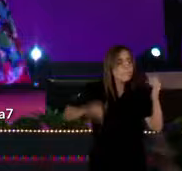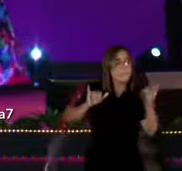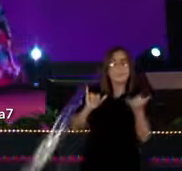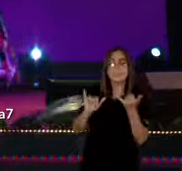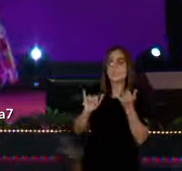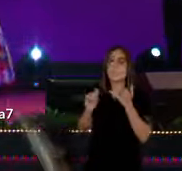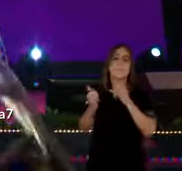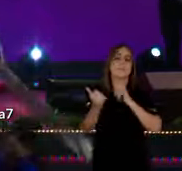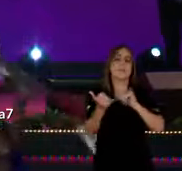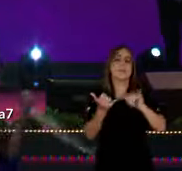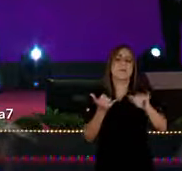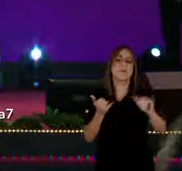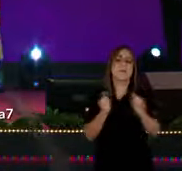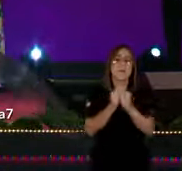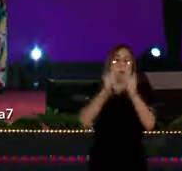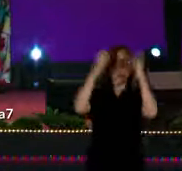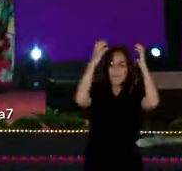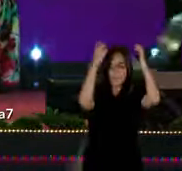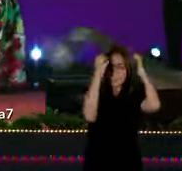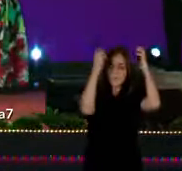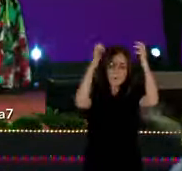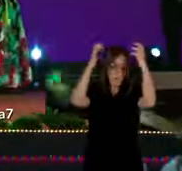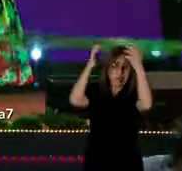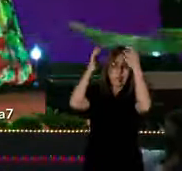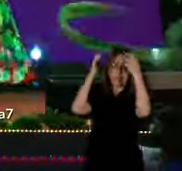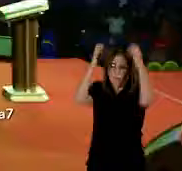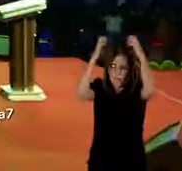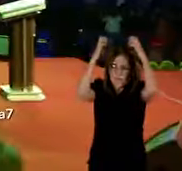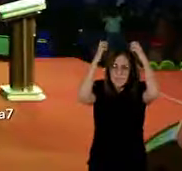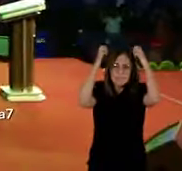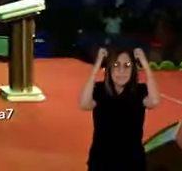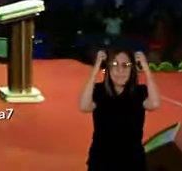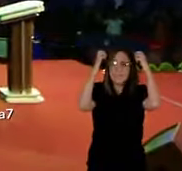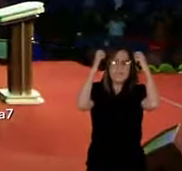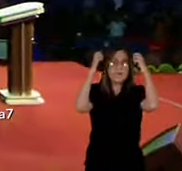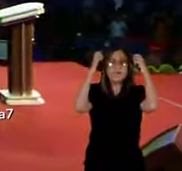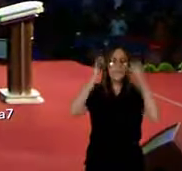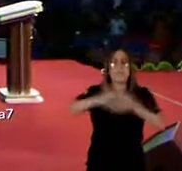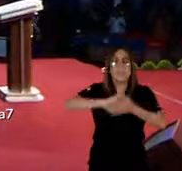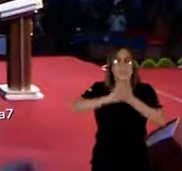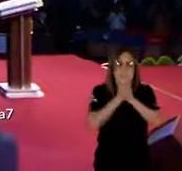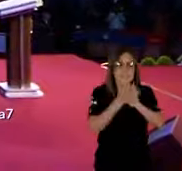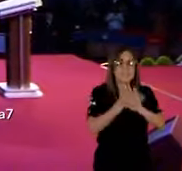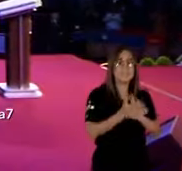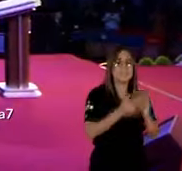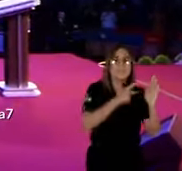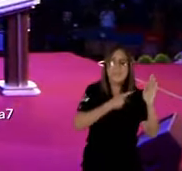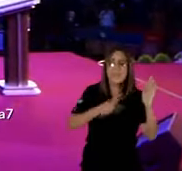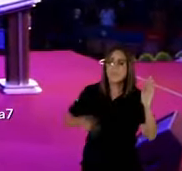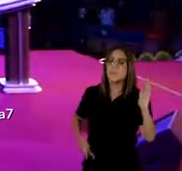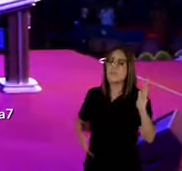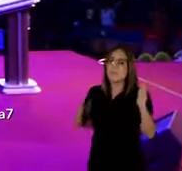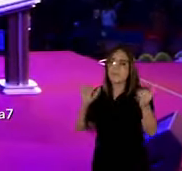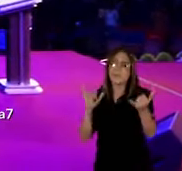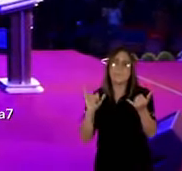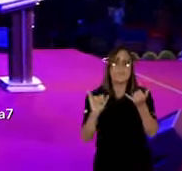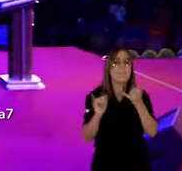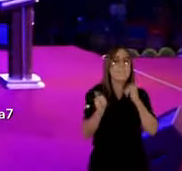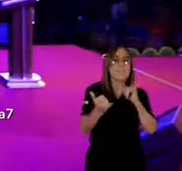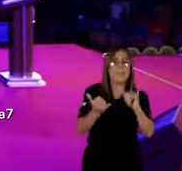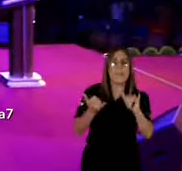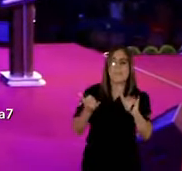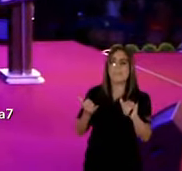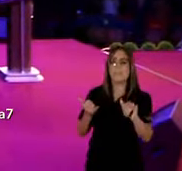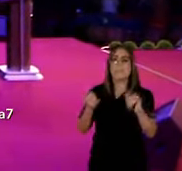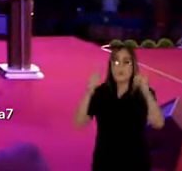rey por siempre. Con una corona de espinos, vamos, suba tu voz. Te hiciste rey por siempre.